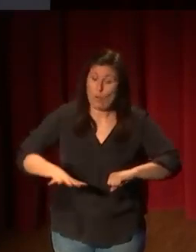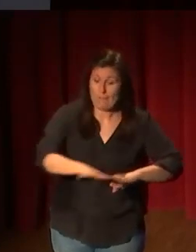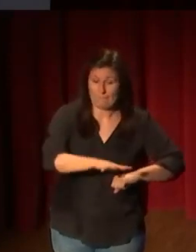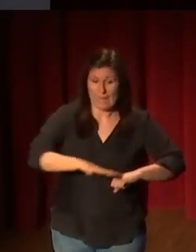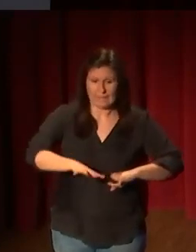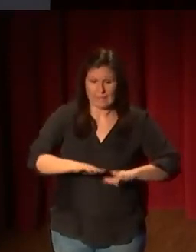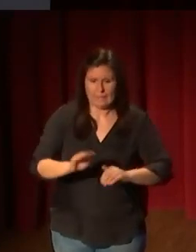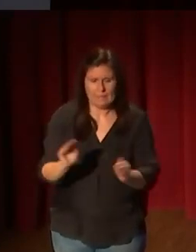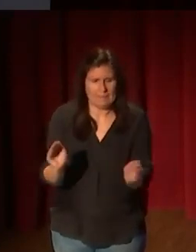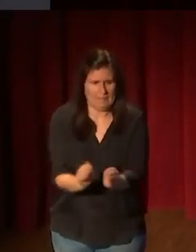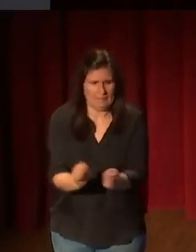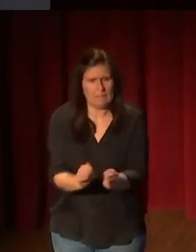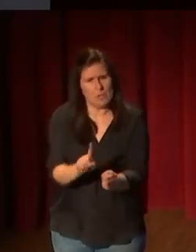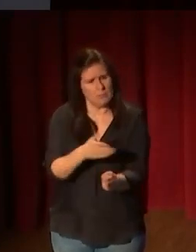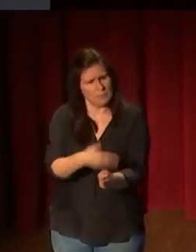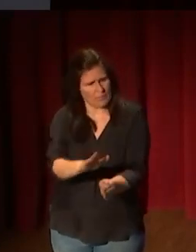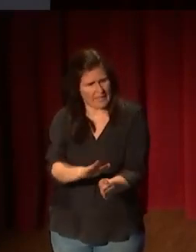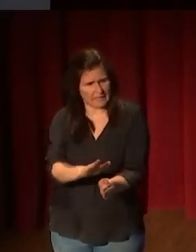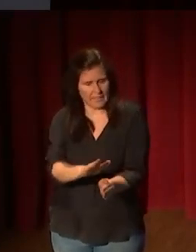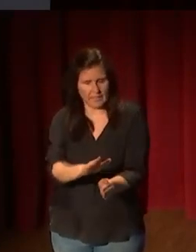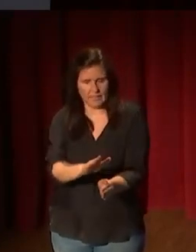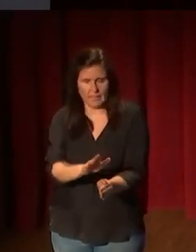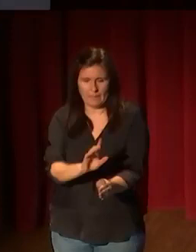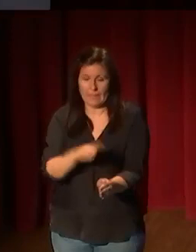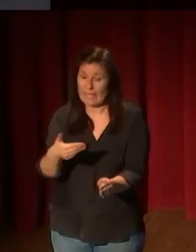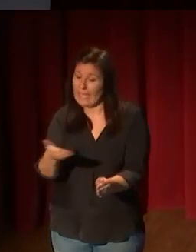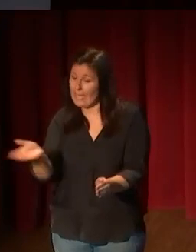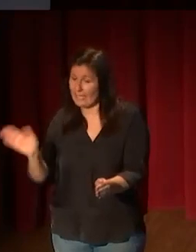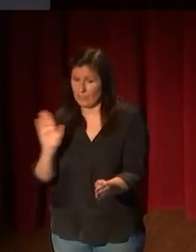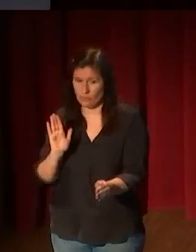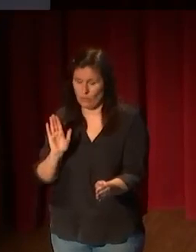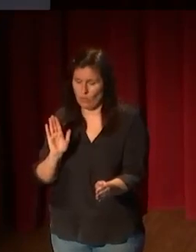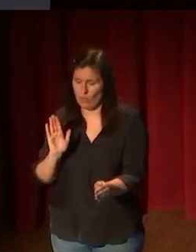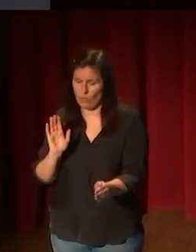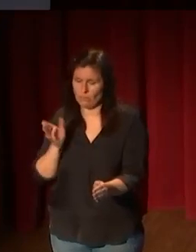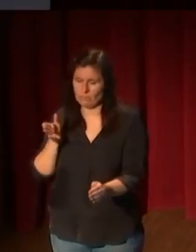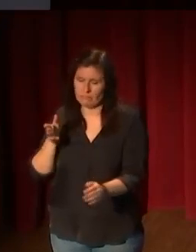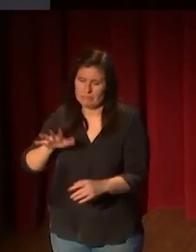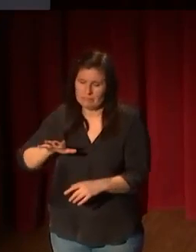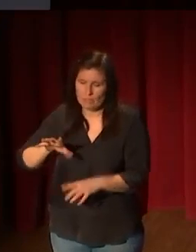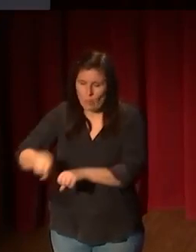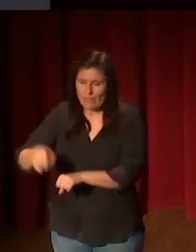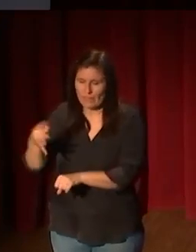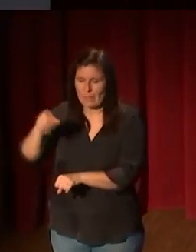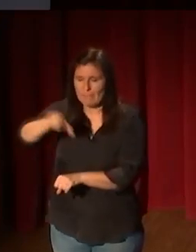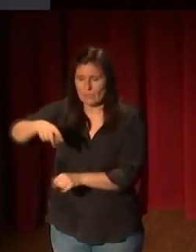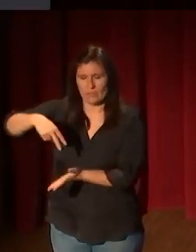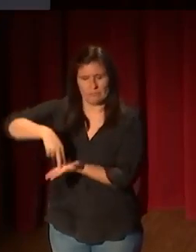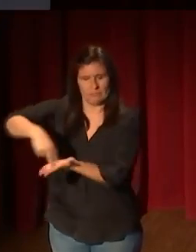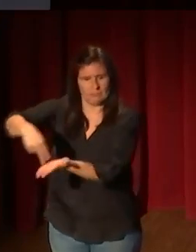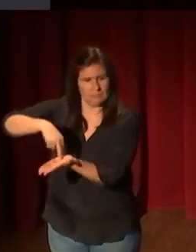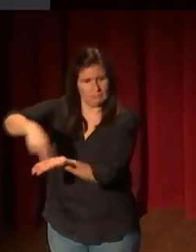mínima aunque suficiente para que el resto se llenarse de personas a pie firme